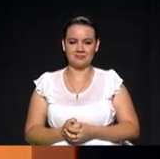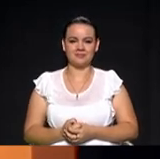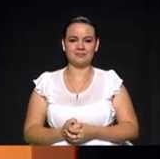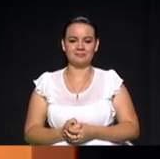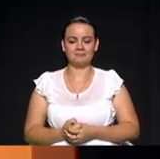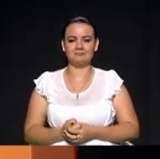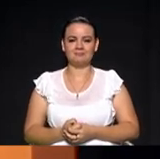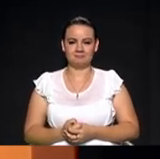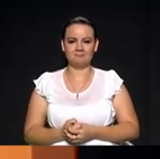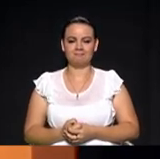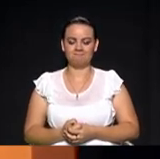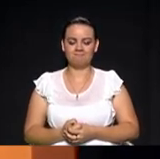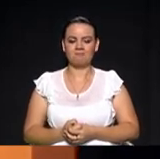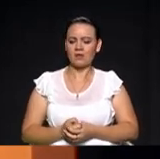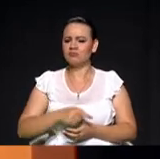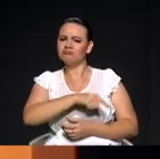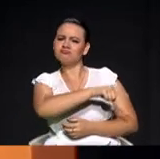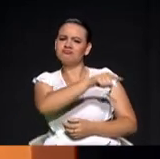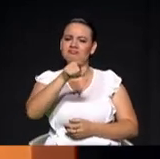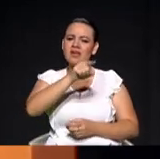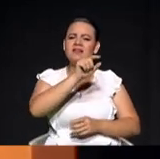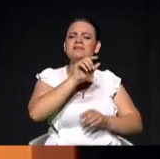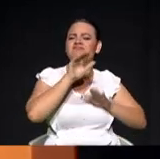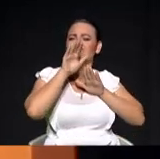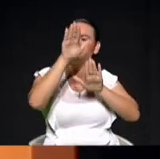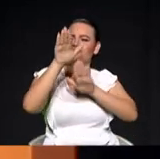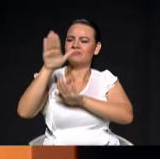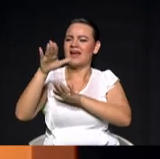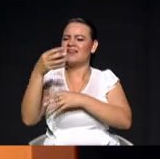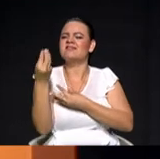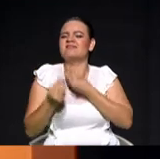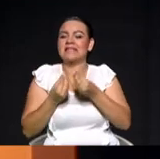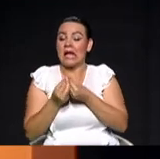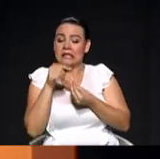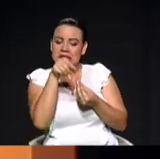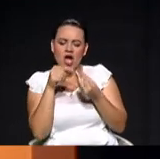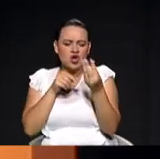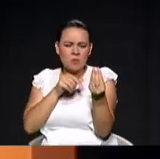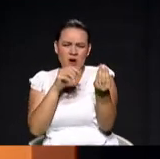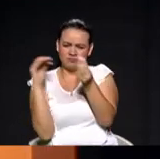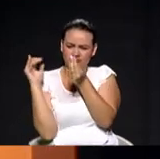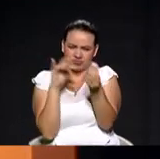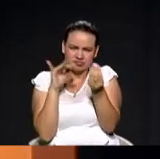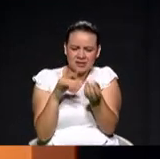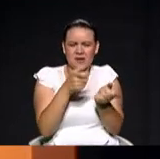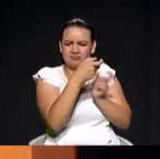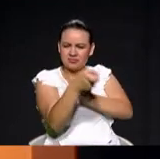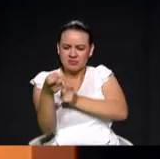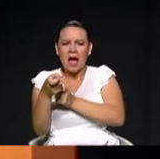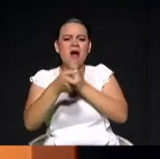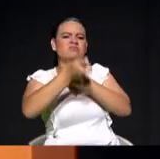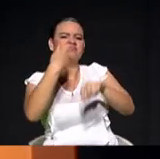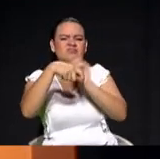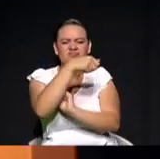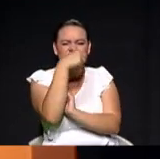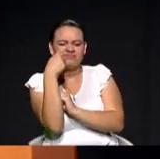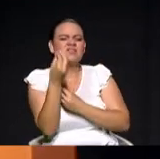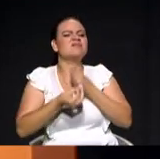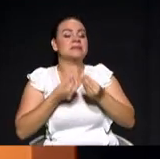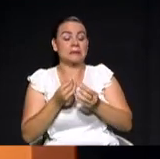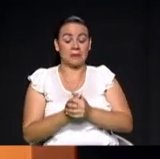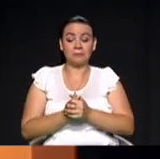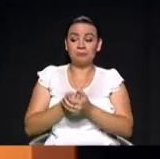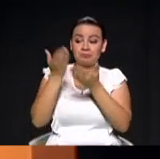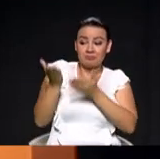las acciones que van a adoptar los candidatos con las bandas criminales comenzamos esta pregunta con el candidato jairo herrán vargas doctor jairo herrán